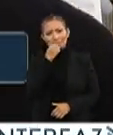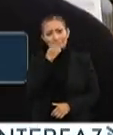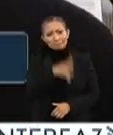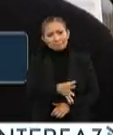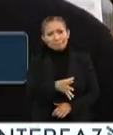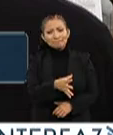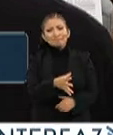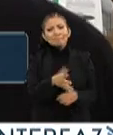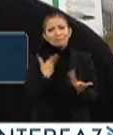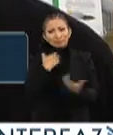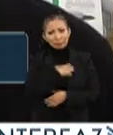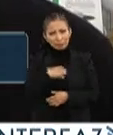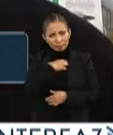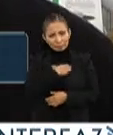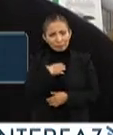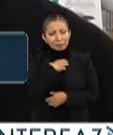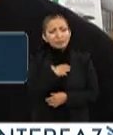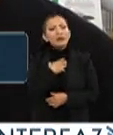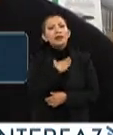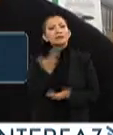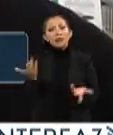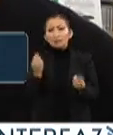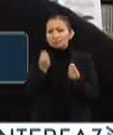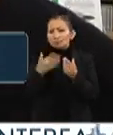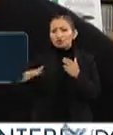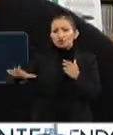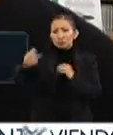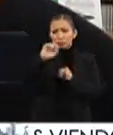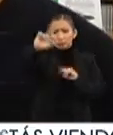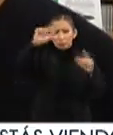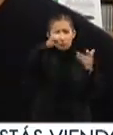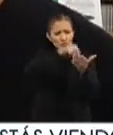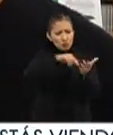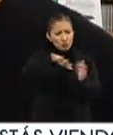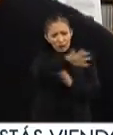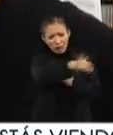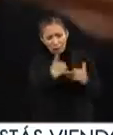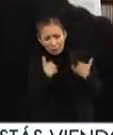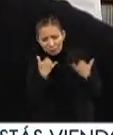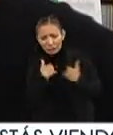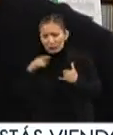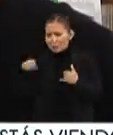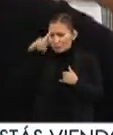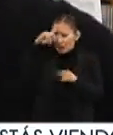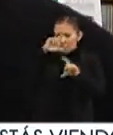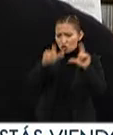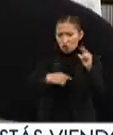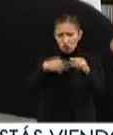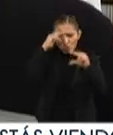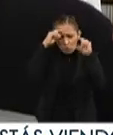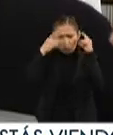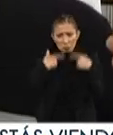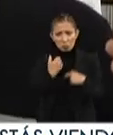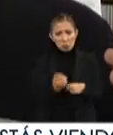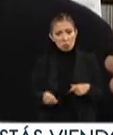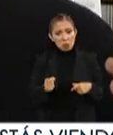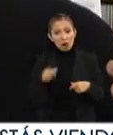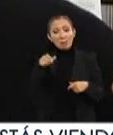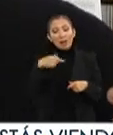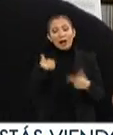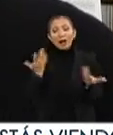padre, muy contento de habiendo tanto talento local y tanto talento a nivel nacional,